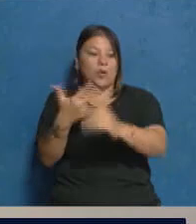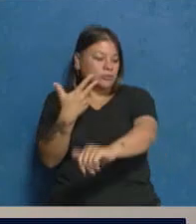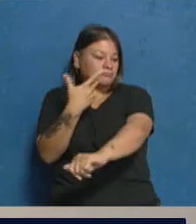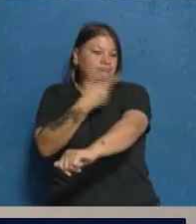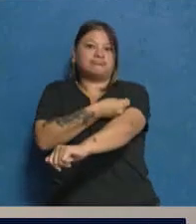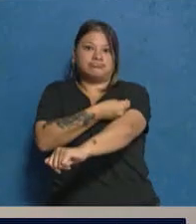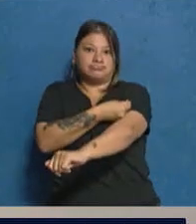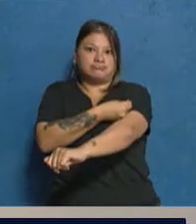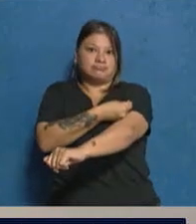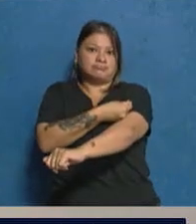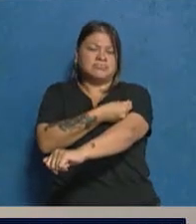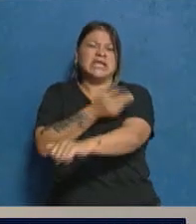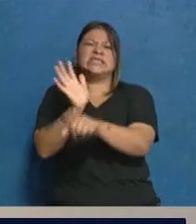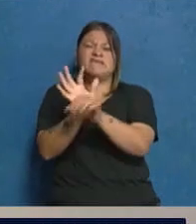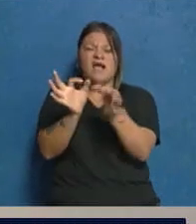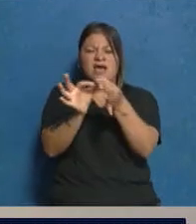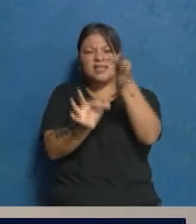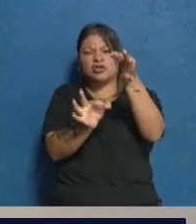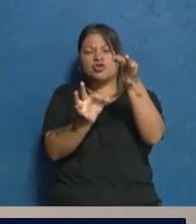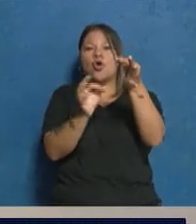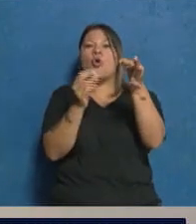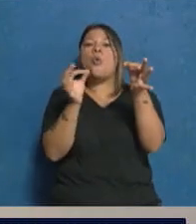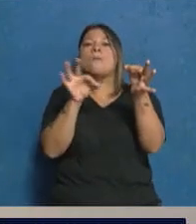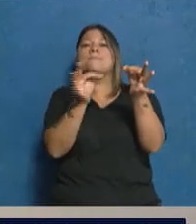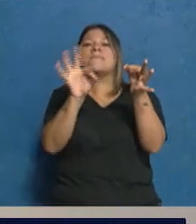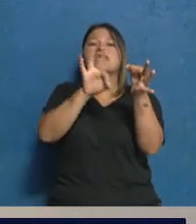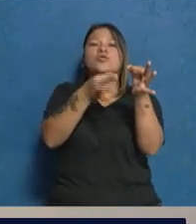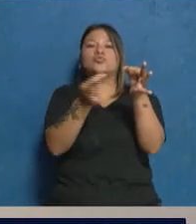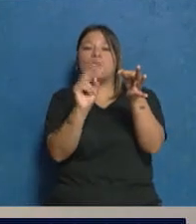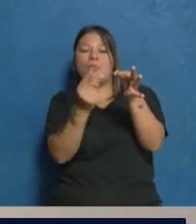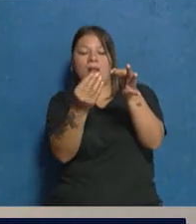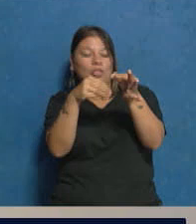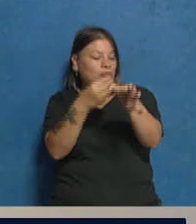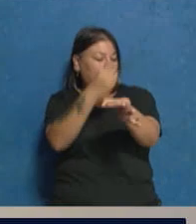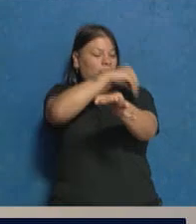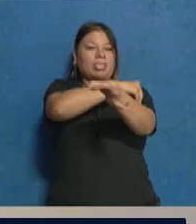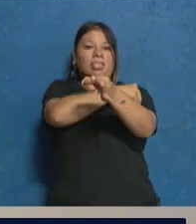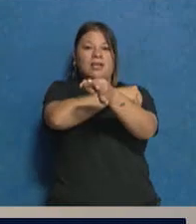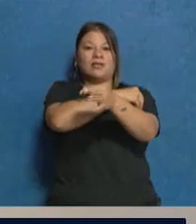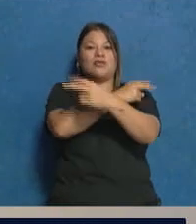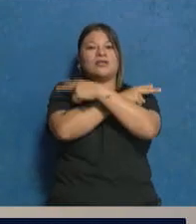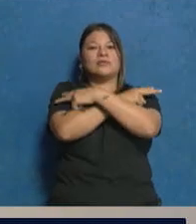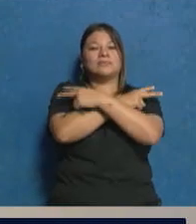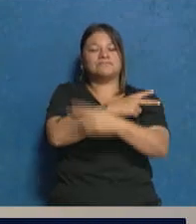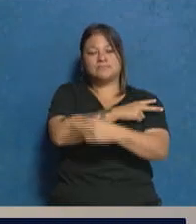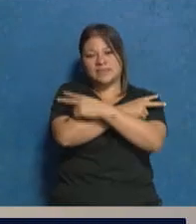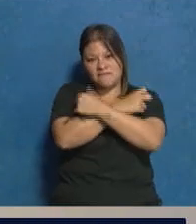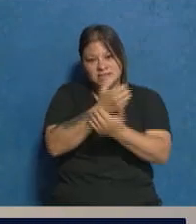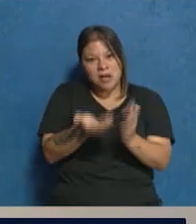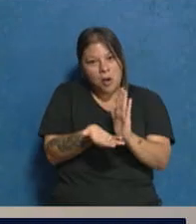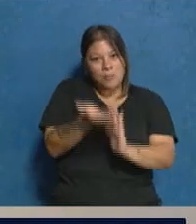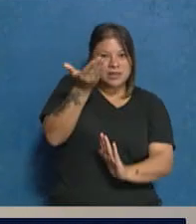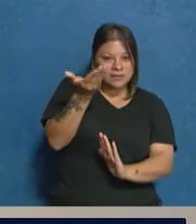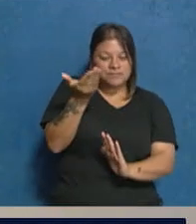básicamente una bacteria o un virus muerto y generás una respuesta inmune. En el terreno de tumores es una estrategia un poquito